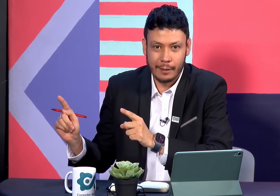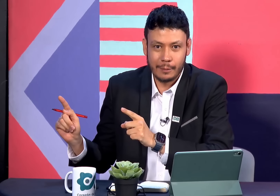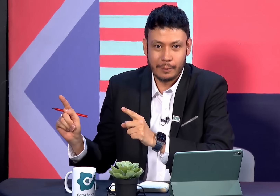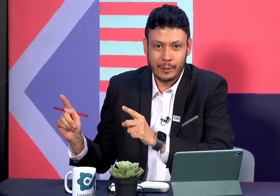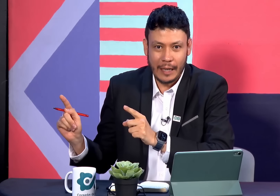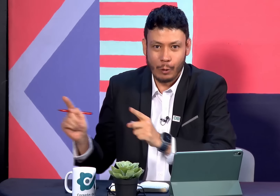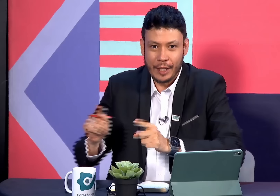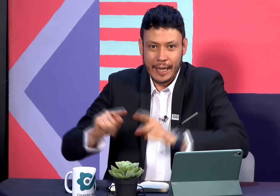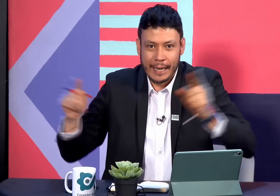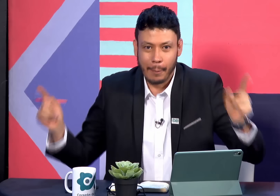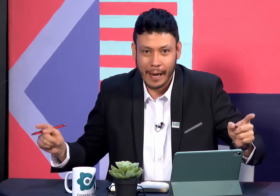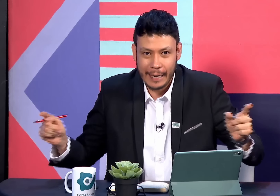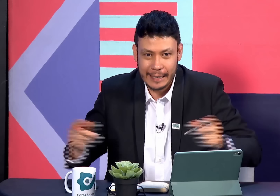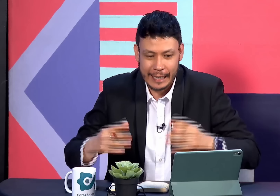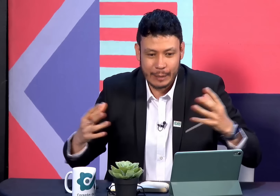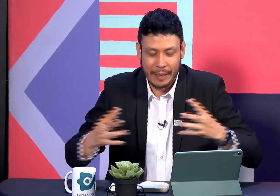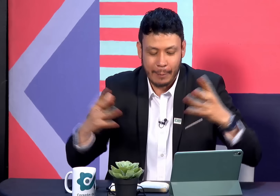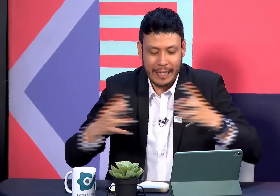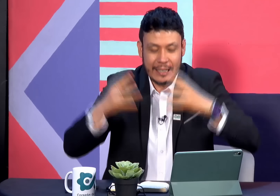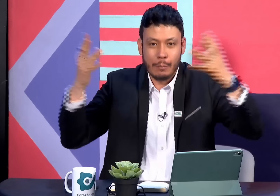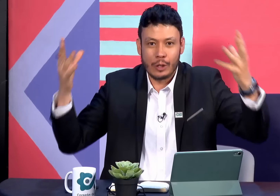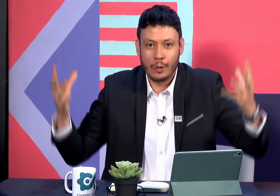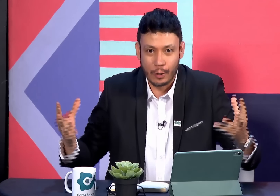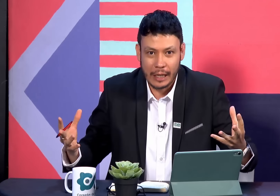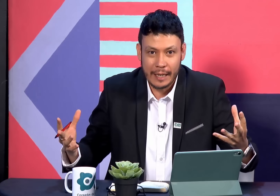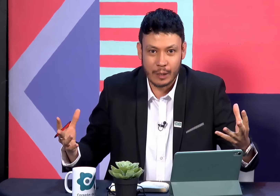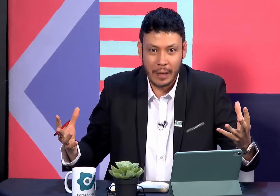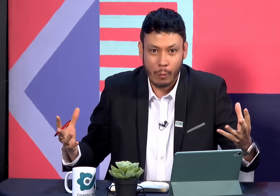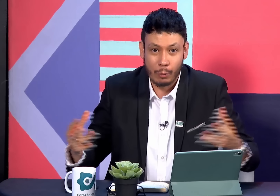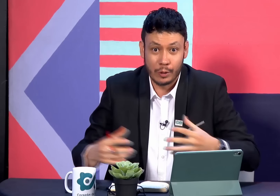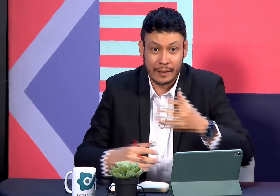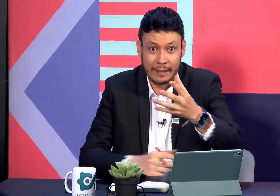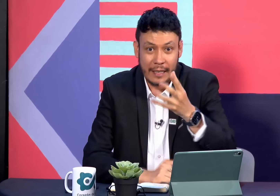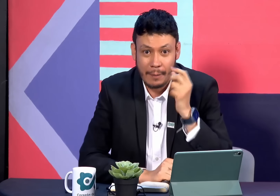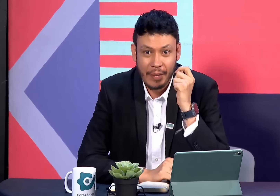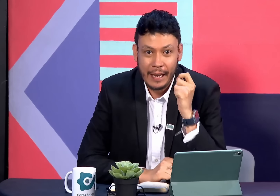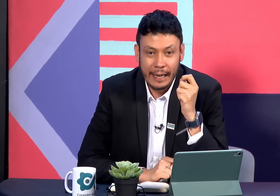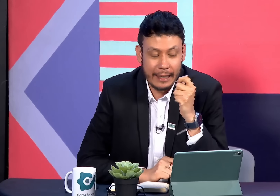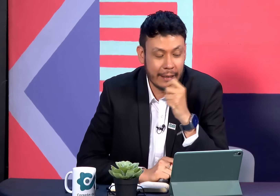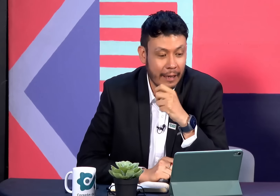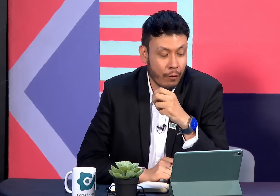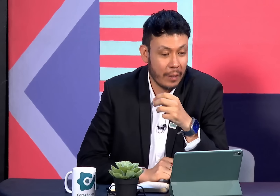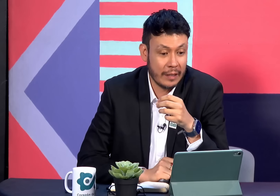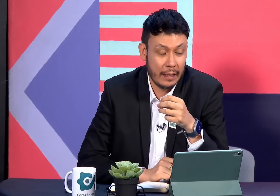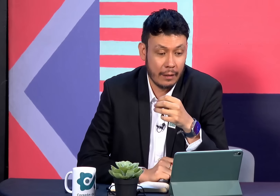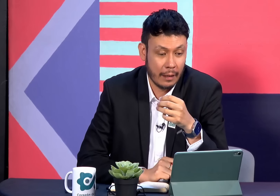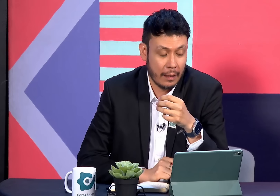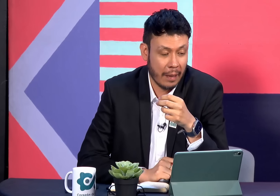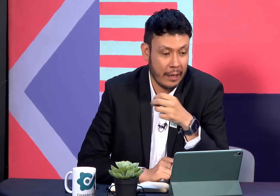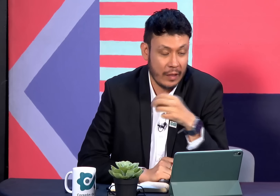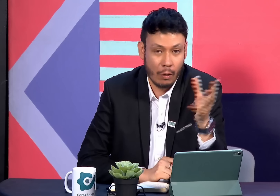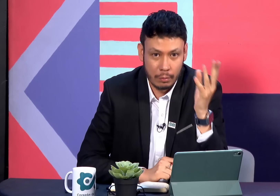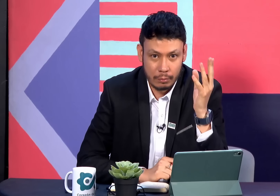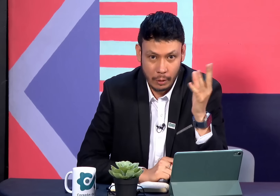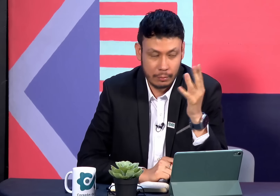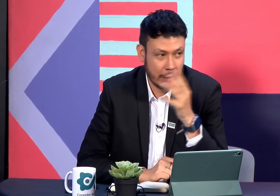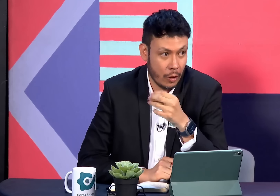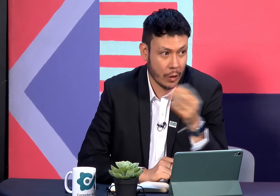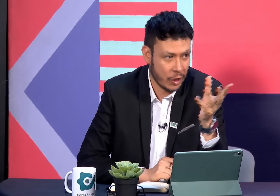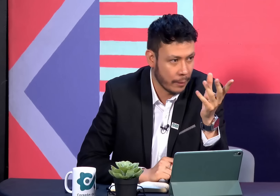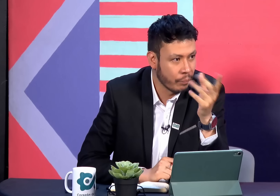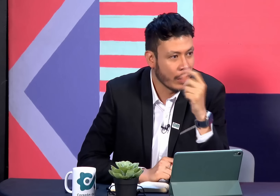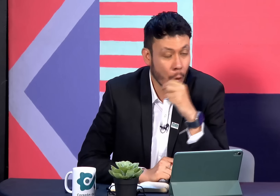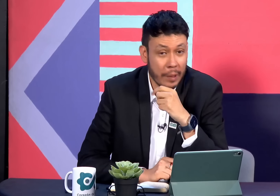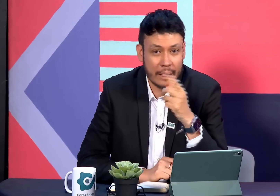honorabilidad. Sí, a donde quiera que va es el respetabilísimo señor Salinas Pliego. Algunos hasta tienen la forma de llamarle tío, ¿no? El